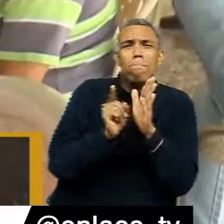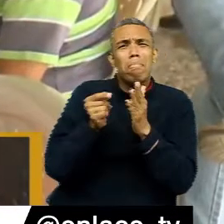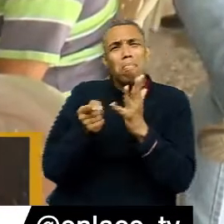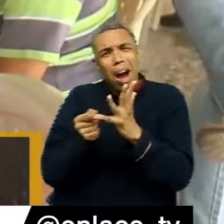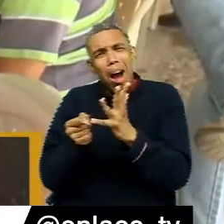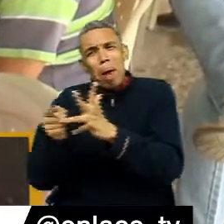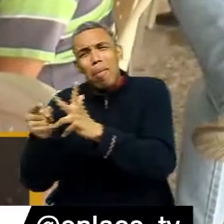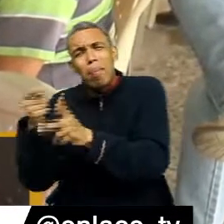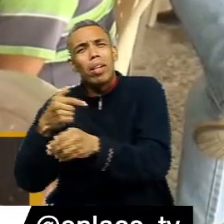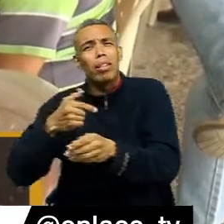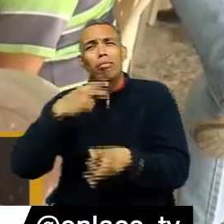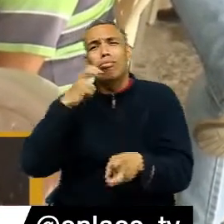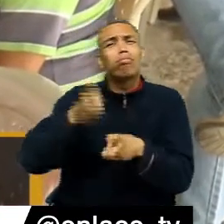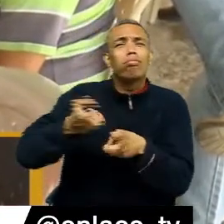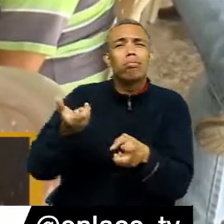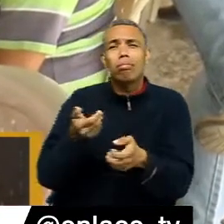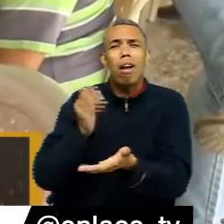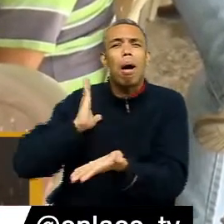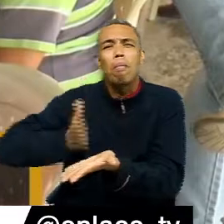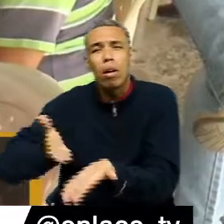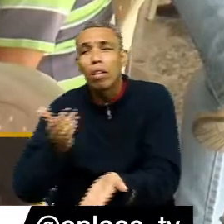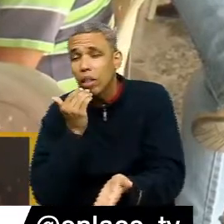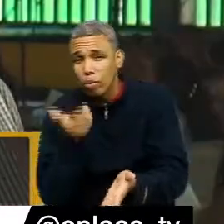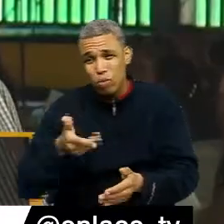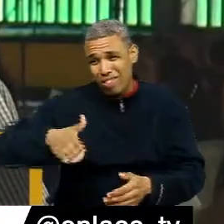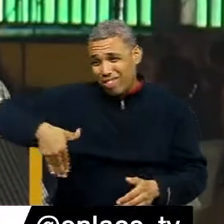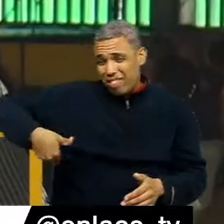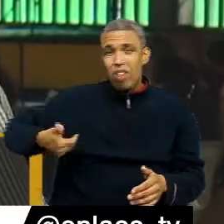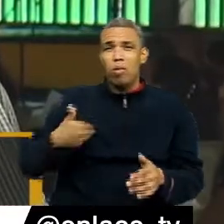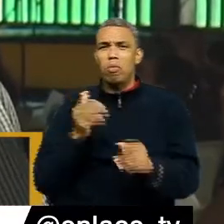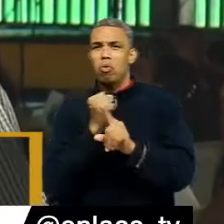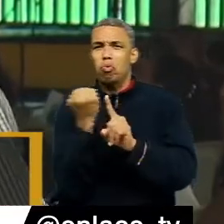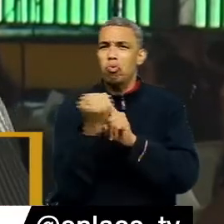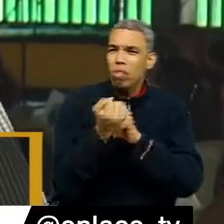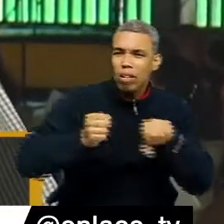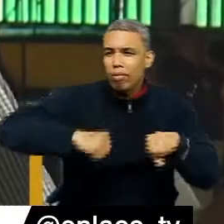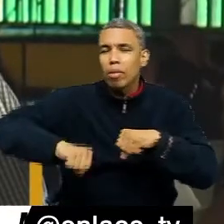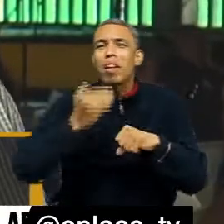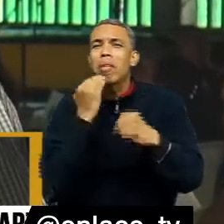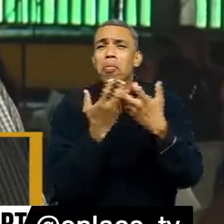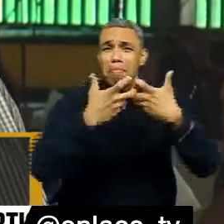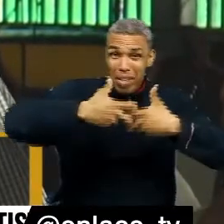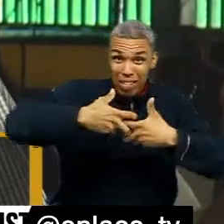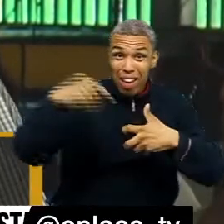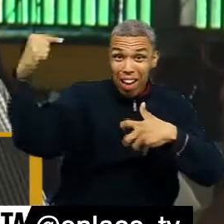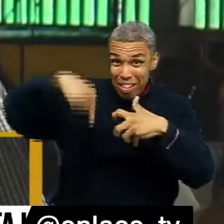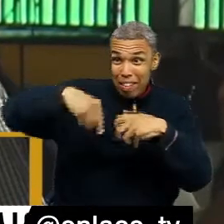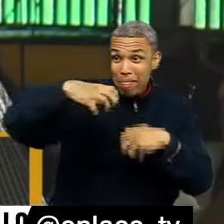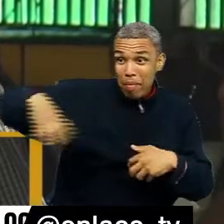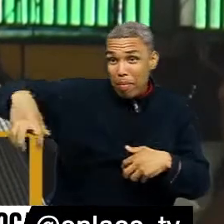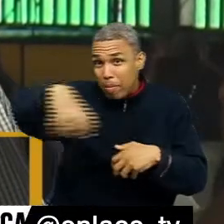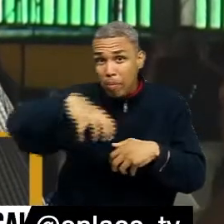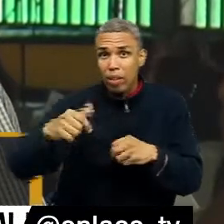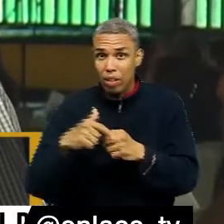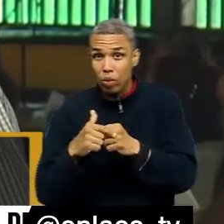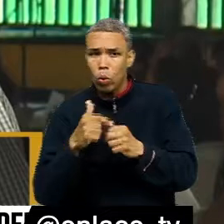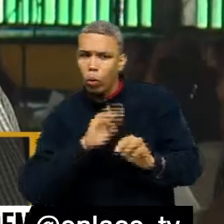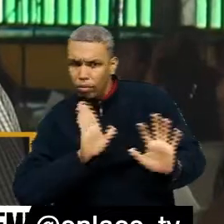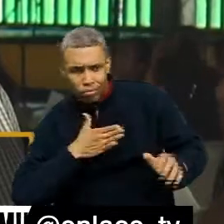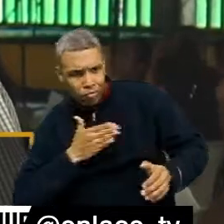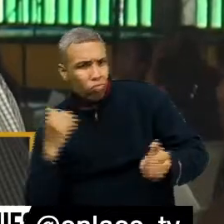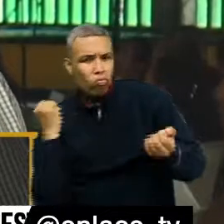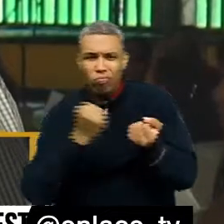muy atrasados en la responsabilidad social empresarial de las empresas contratistas. Entonces, todo eso tenemos que hacerlo mancomunadamente para que revisemos de qué